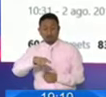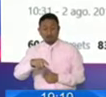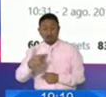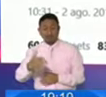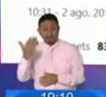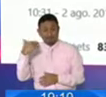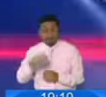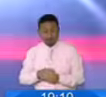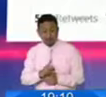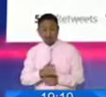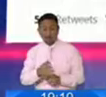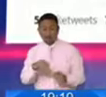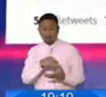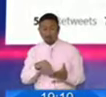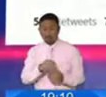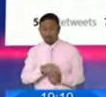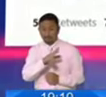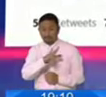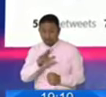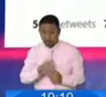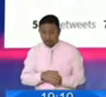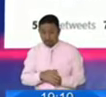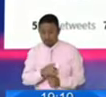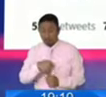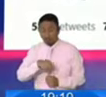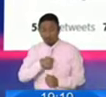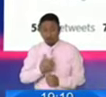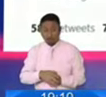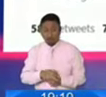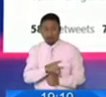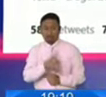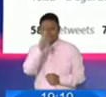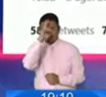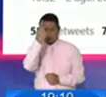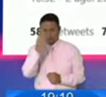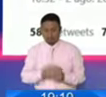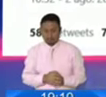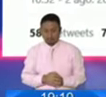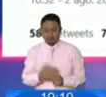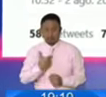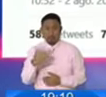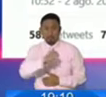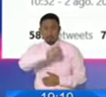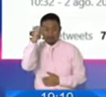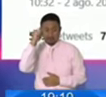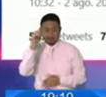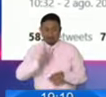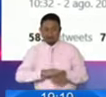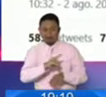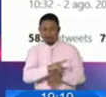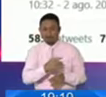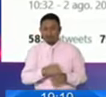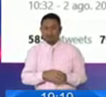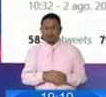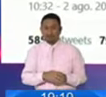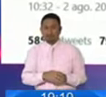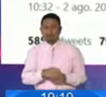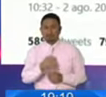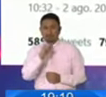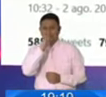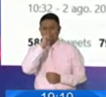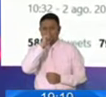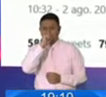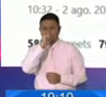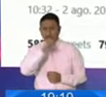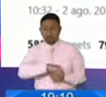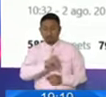me cuestionaba dentro de AP, aquella para la cual yo era un accidente, y nuestras victorias, fruto de su acumulación histórica, hace